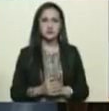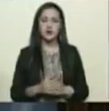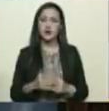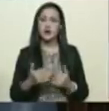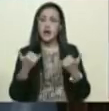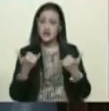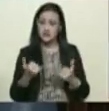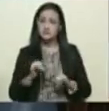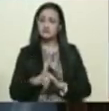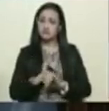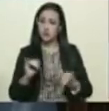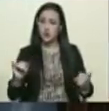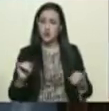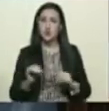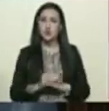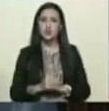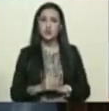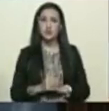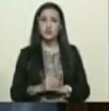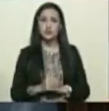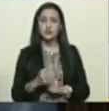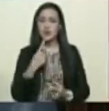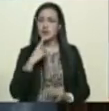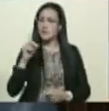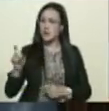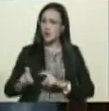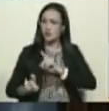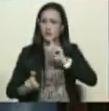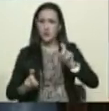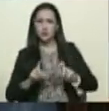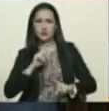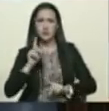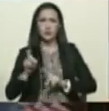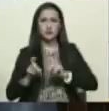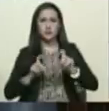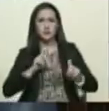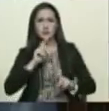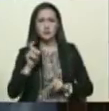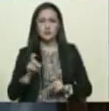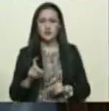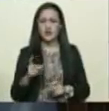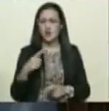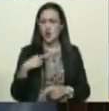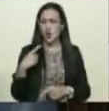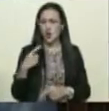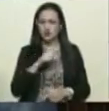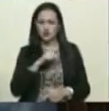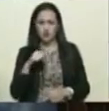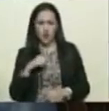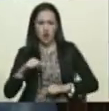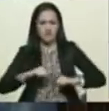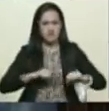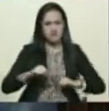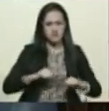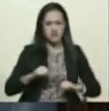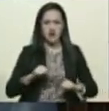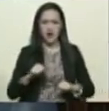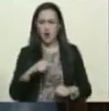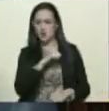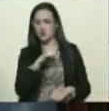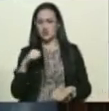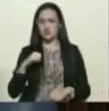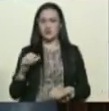y debo decirlo porque se me ha consultado que si yo actúo como llanero solitario por mi cuenta